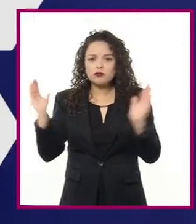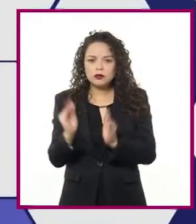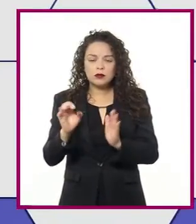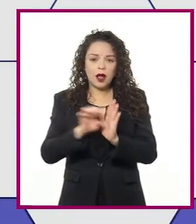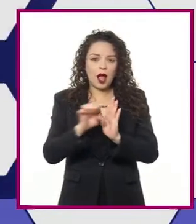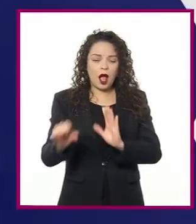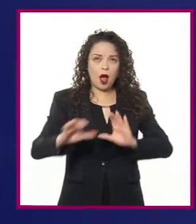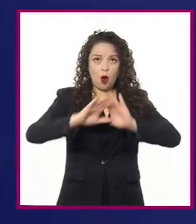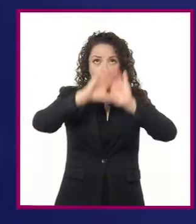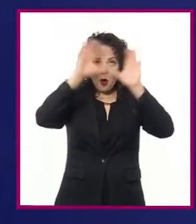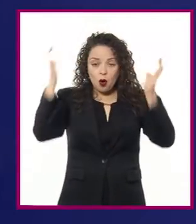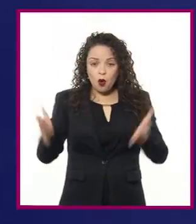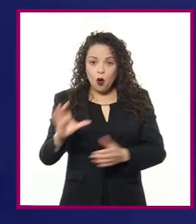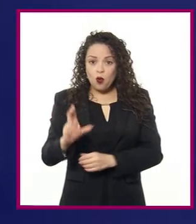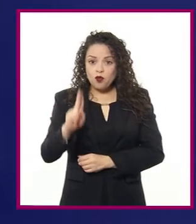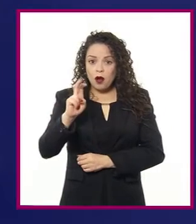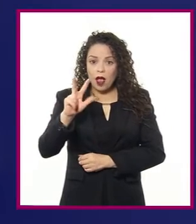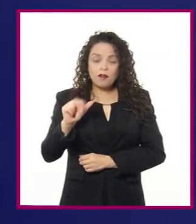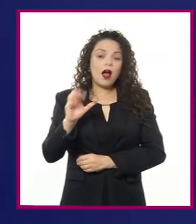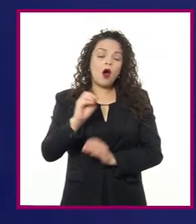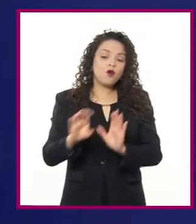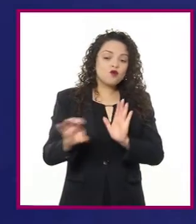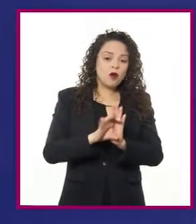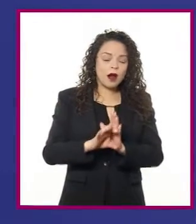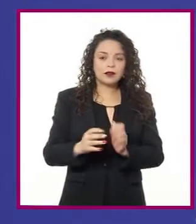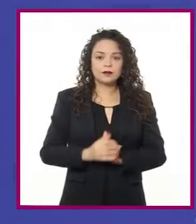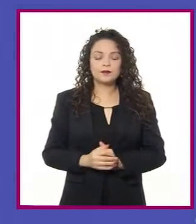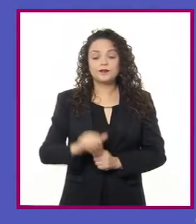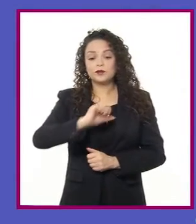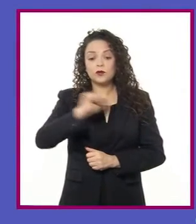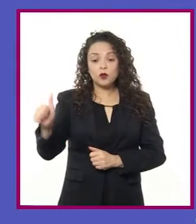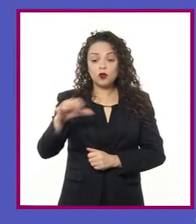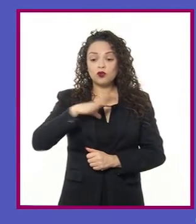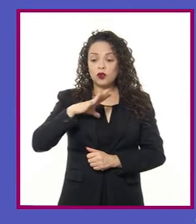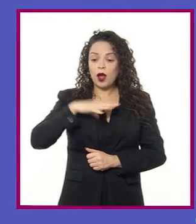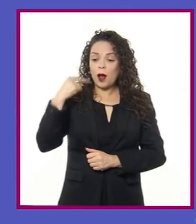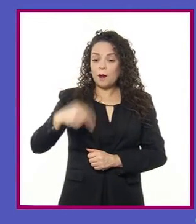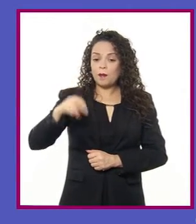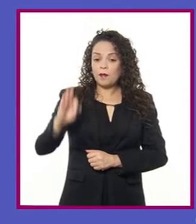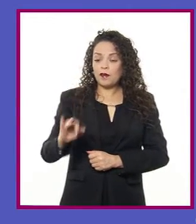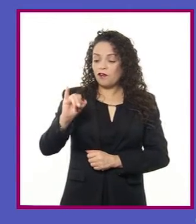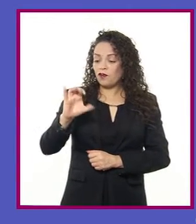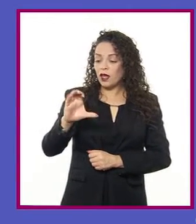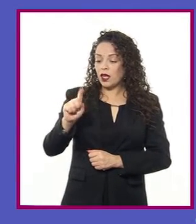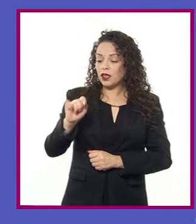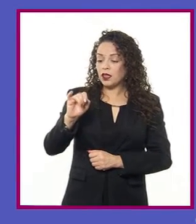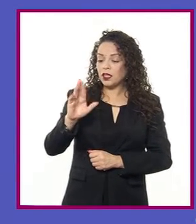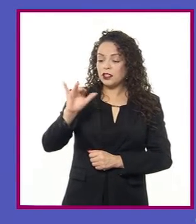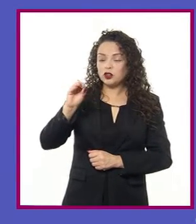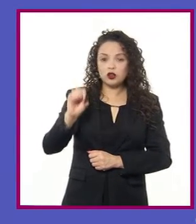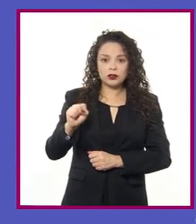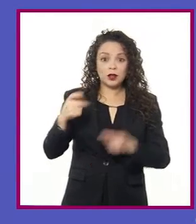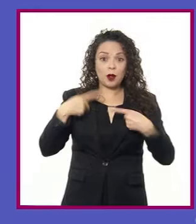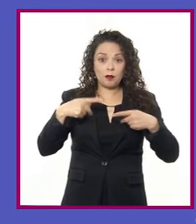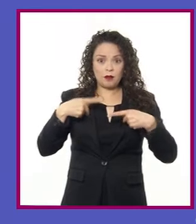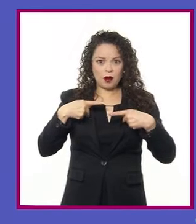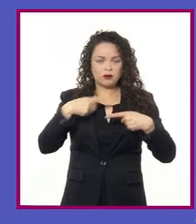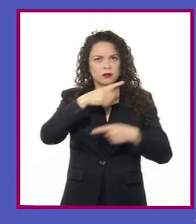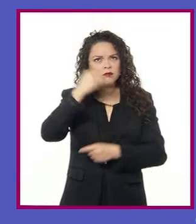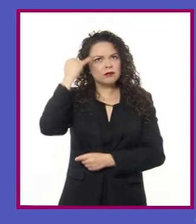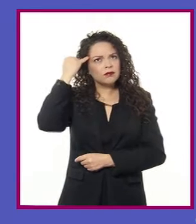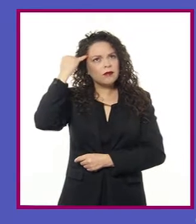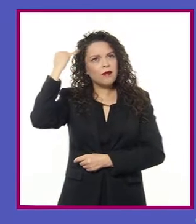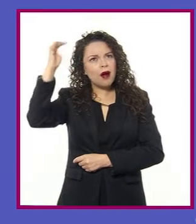cueva. Ficticios. Surgen como producto de la imaginación humana y se suelen utilizar para dar un